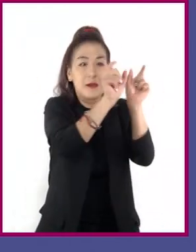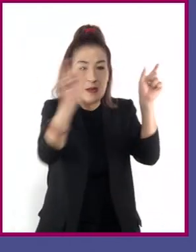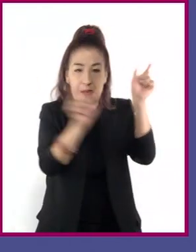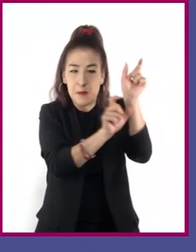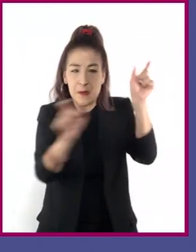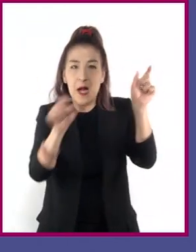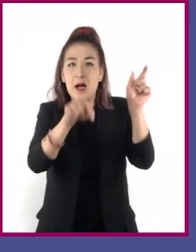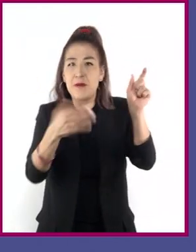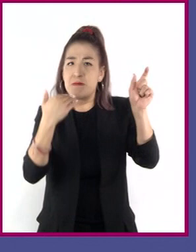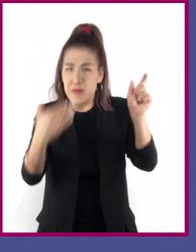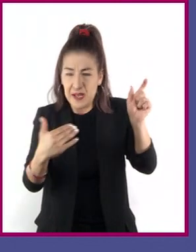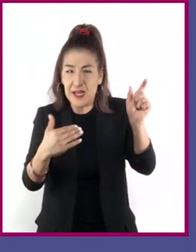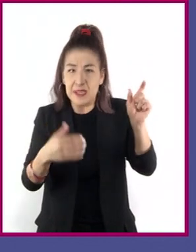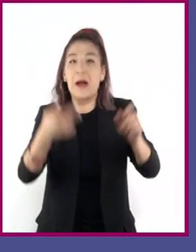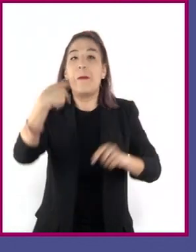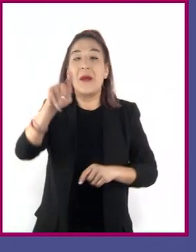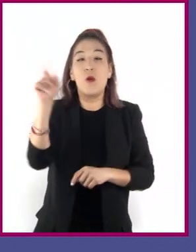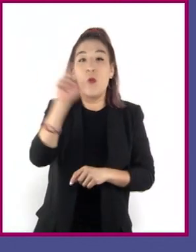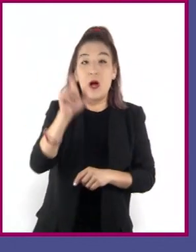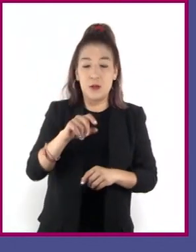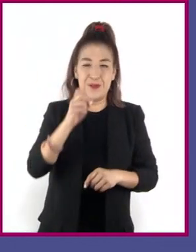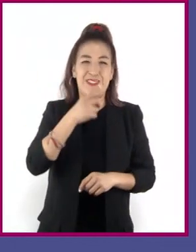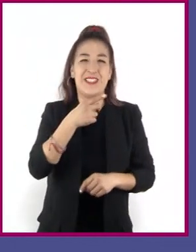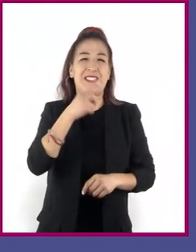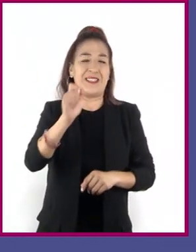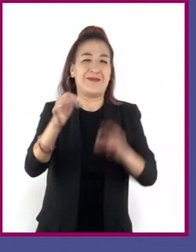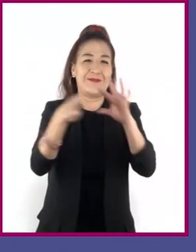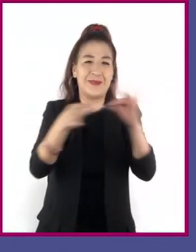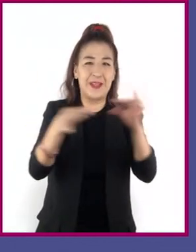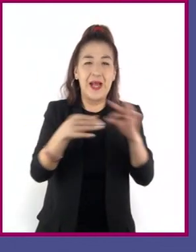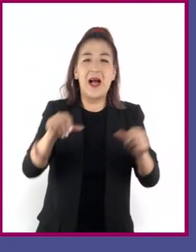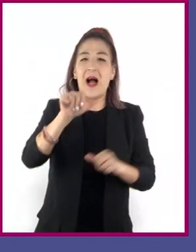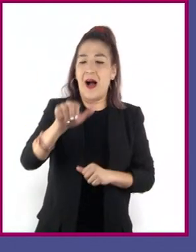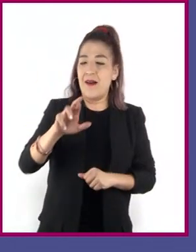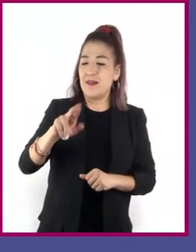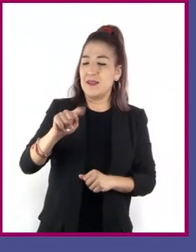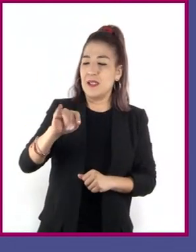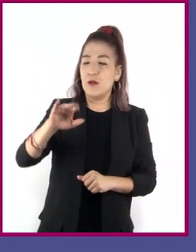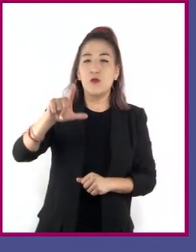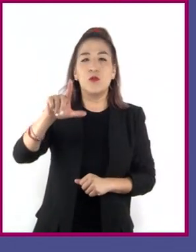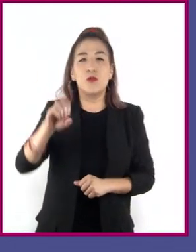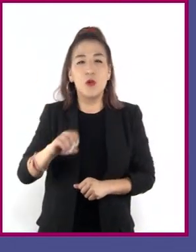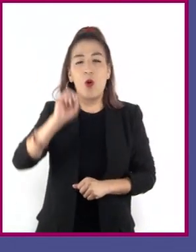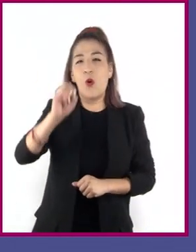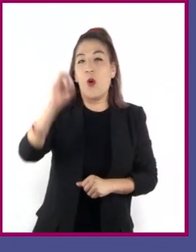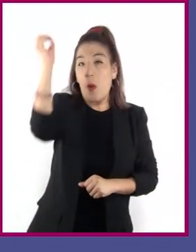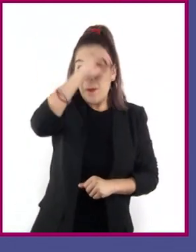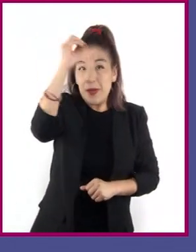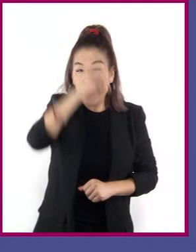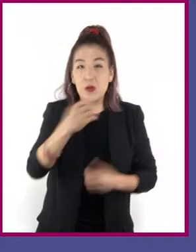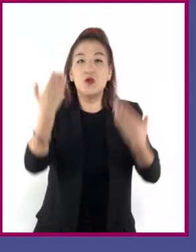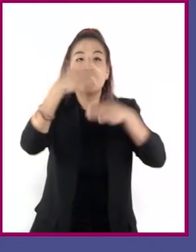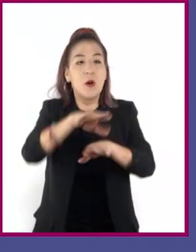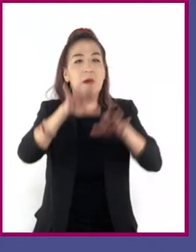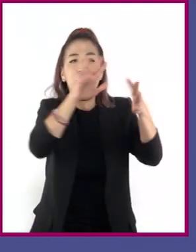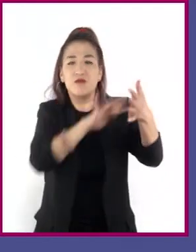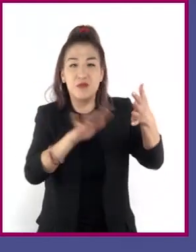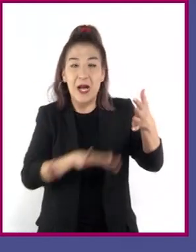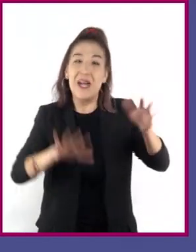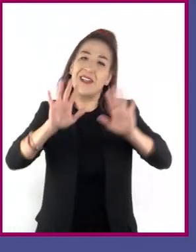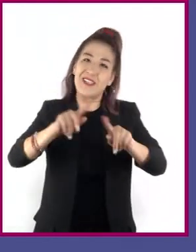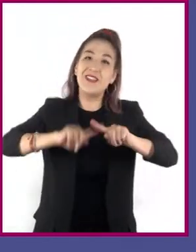pero cuando estamos hablando de artículos o de columnas eso es muy diferente porque ahí no puedes